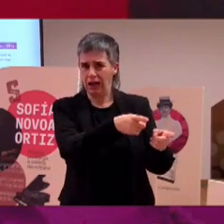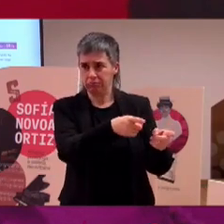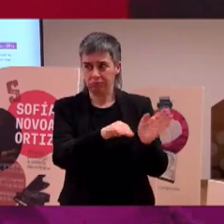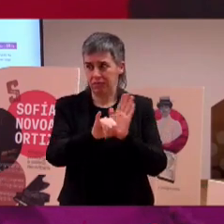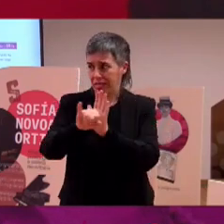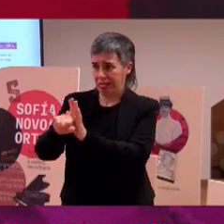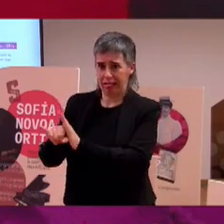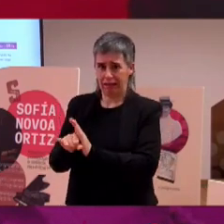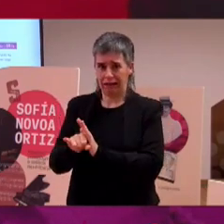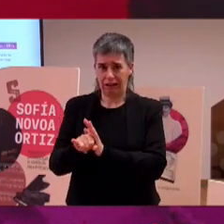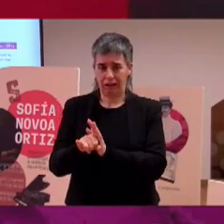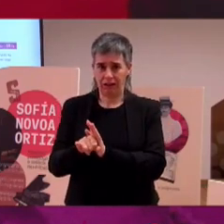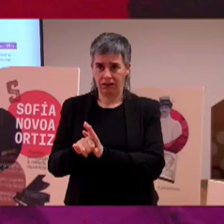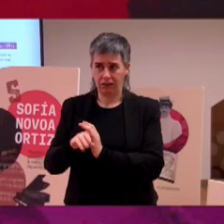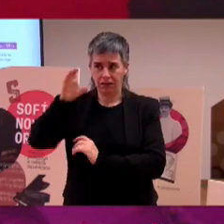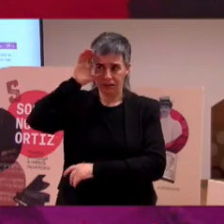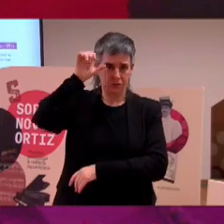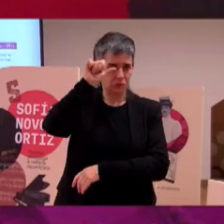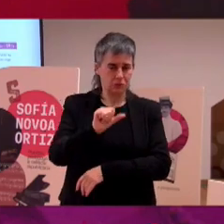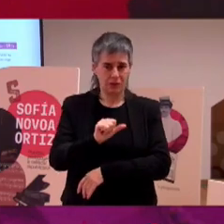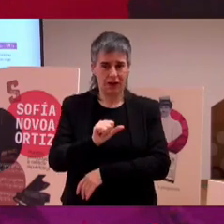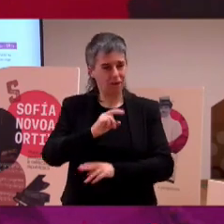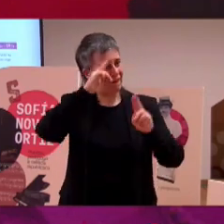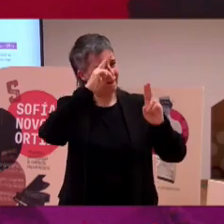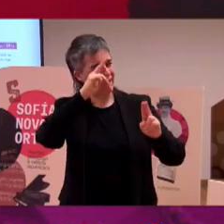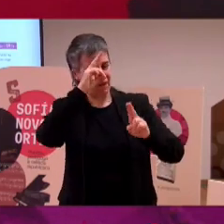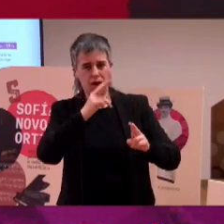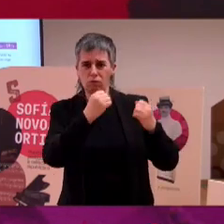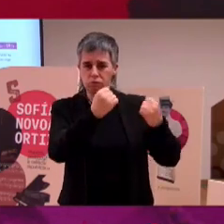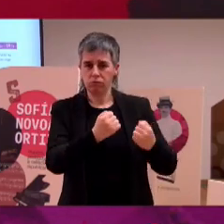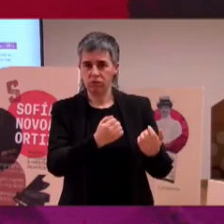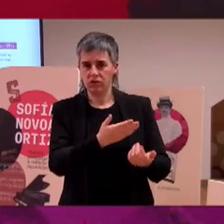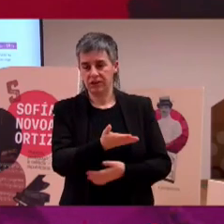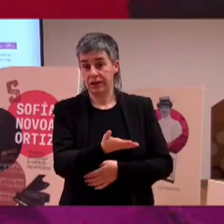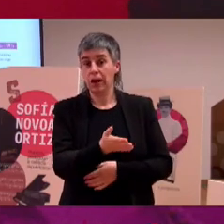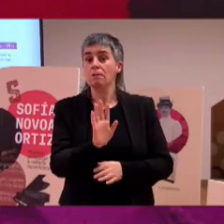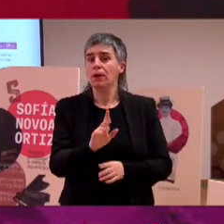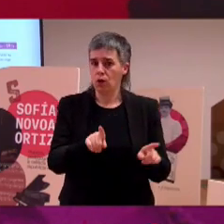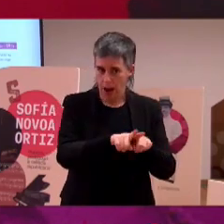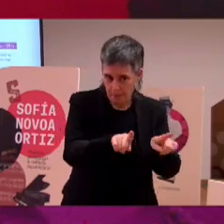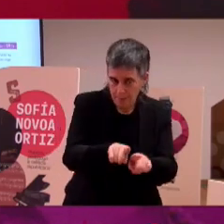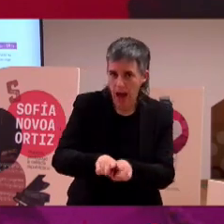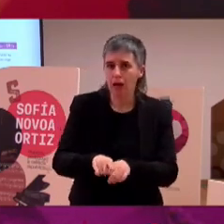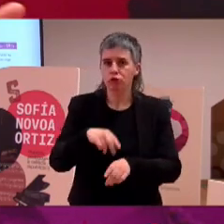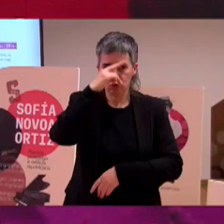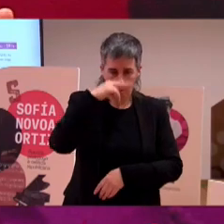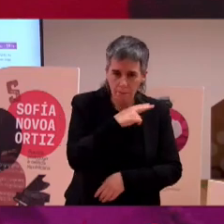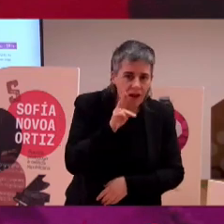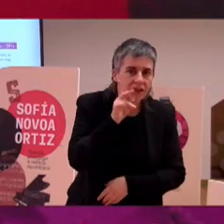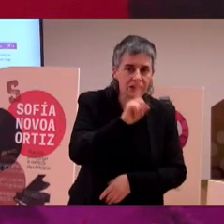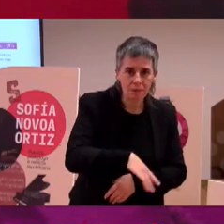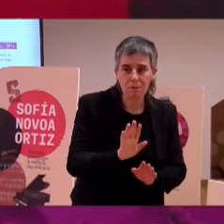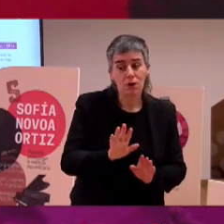que estarían escoitando todo o rato eso, ¿no? Pero os pais tamén, e os irmáns tamén, e a ela non había quen